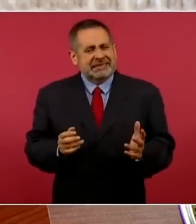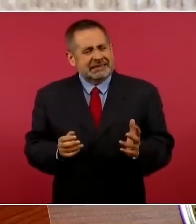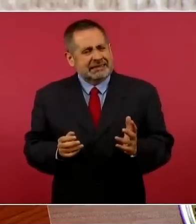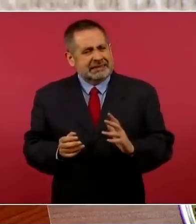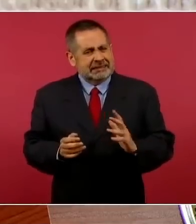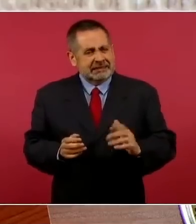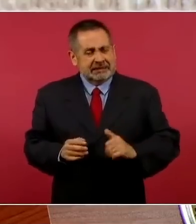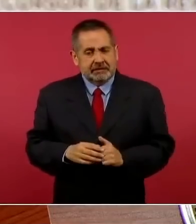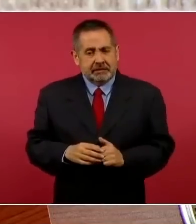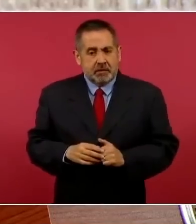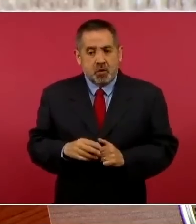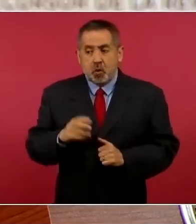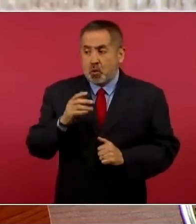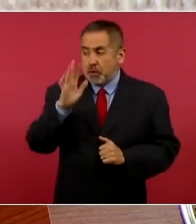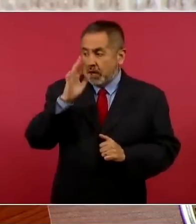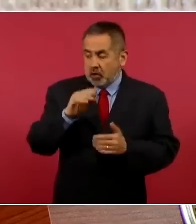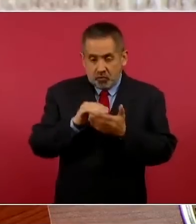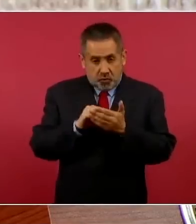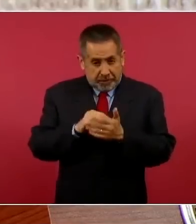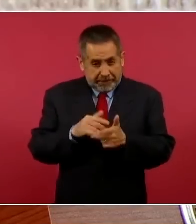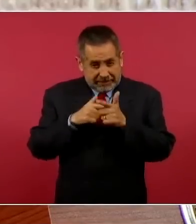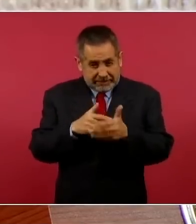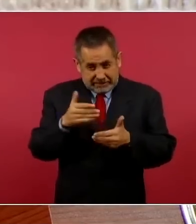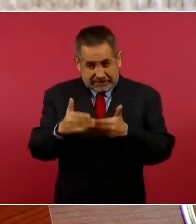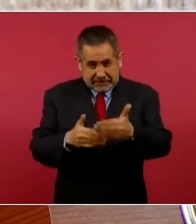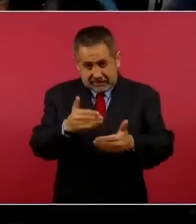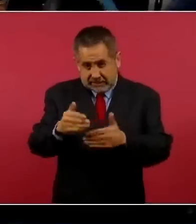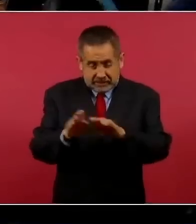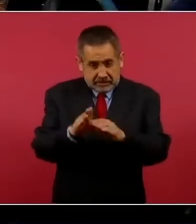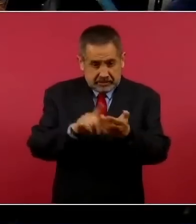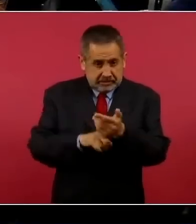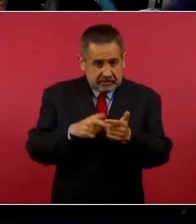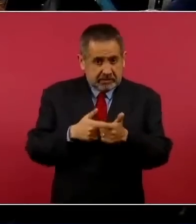Si le hubiésemos seguido con eso,